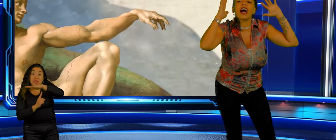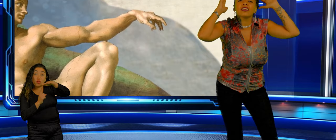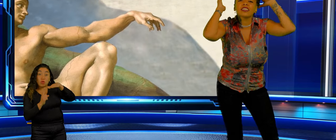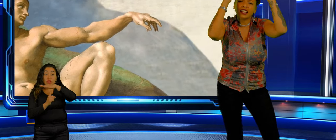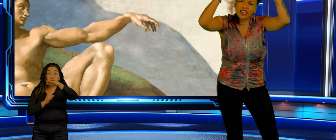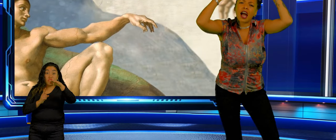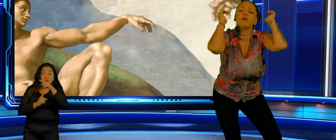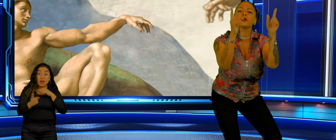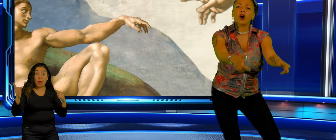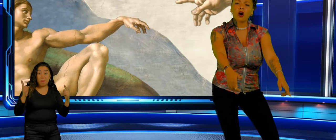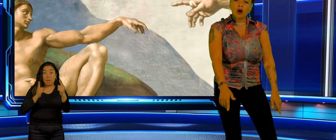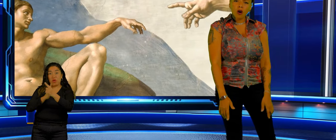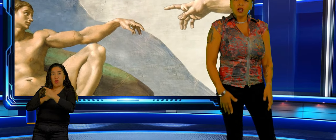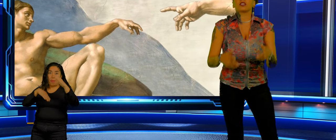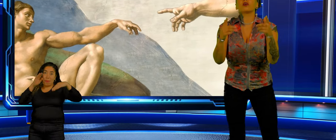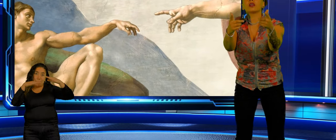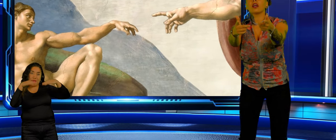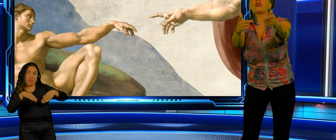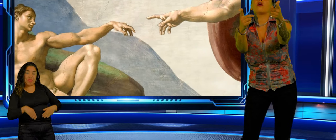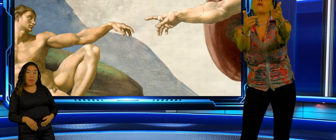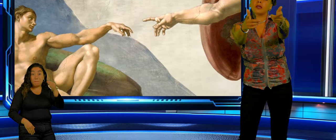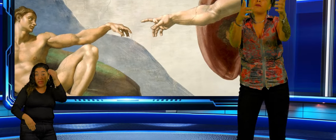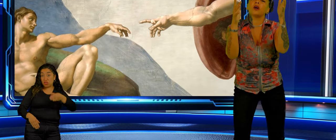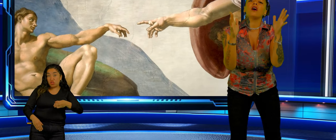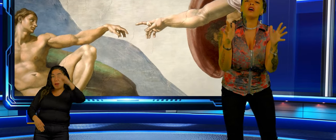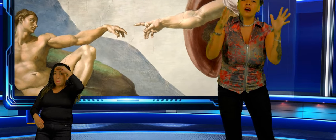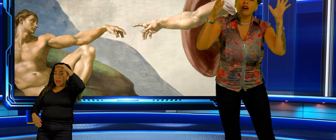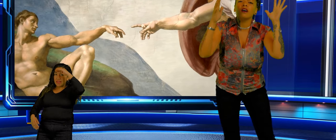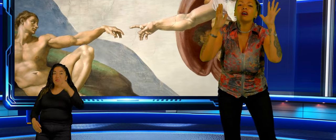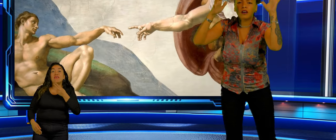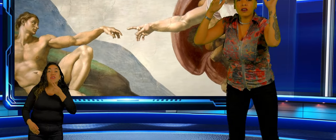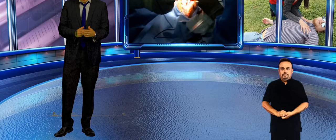la realidad cambió según quien lo vivió.